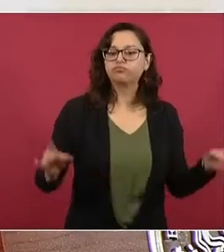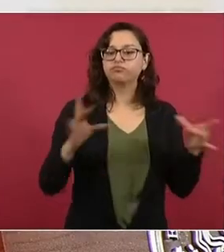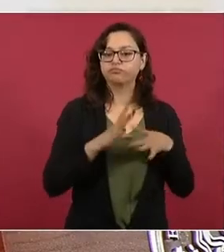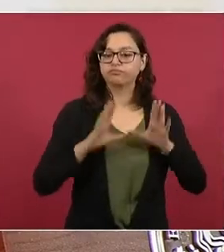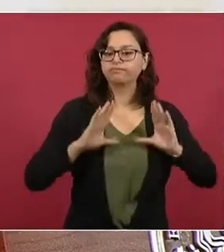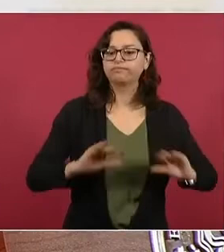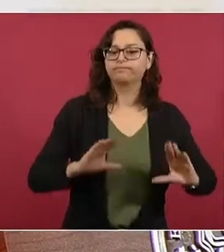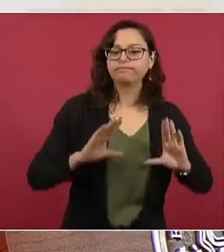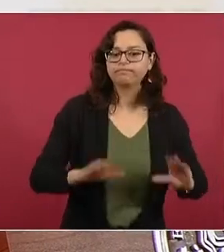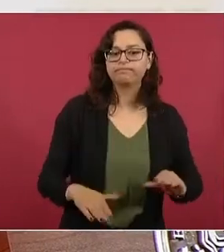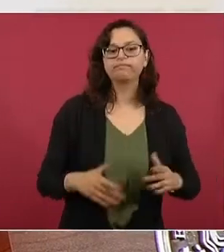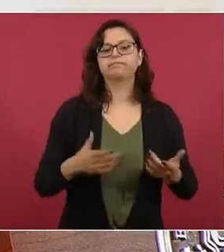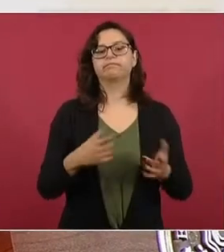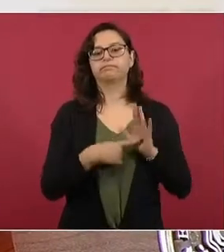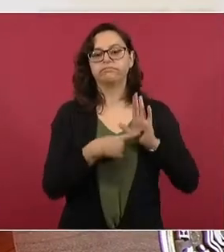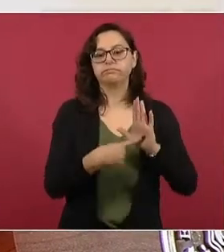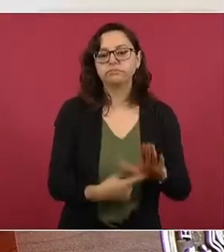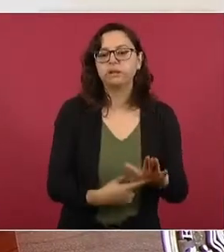para